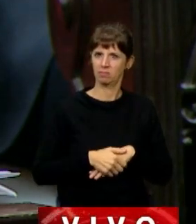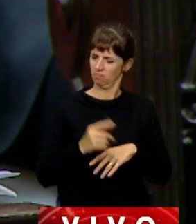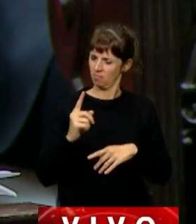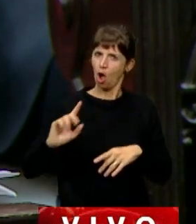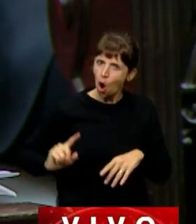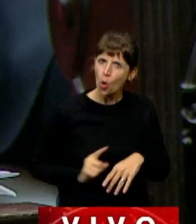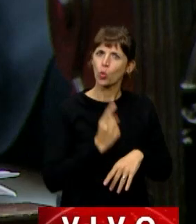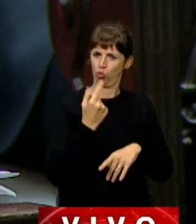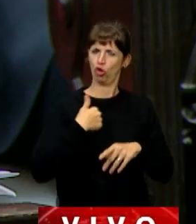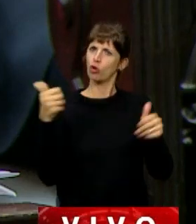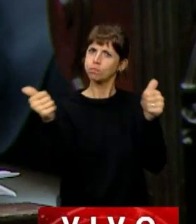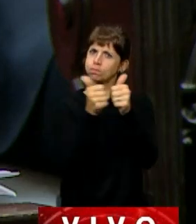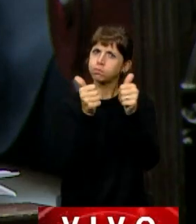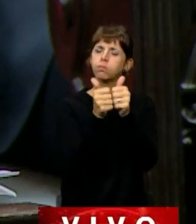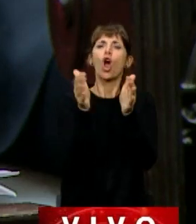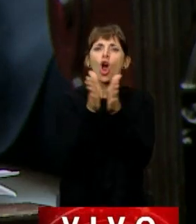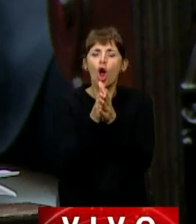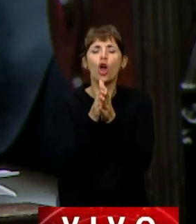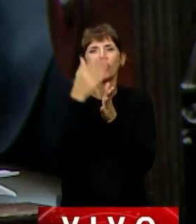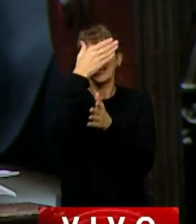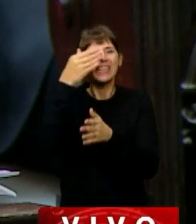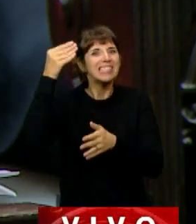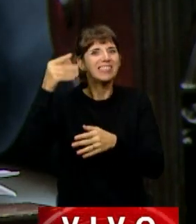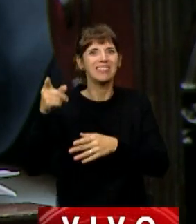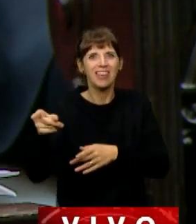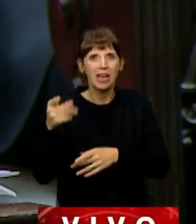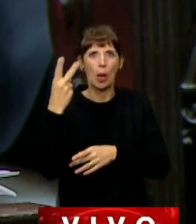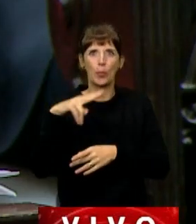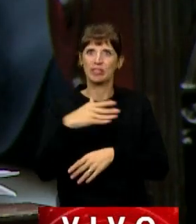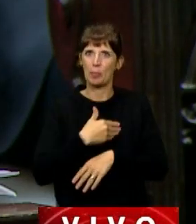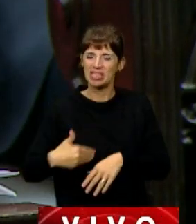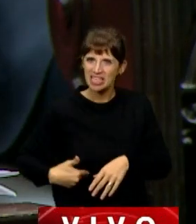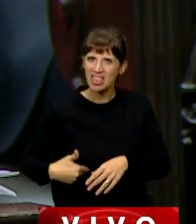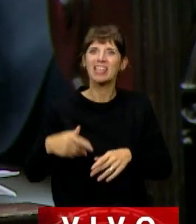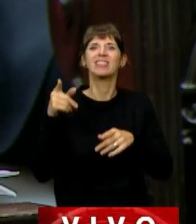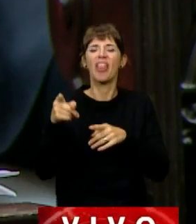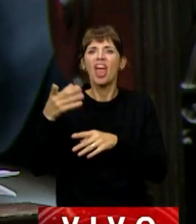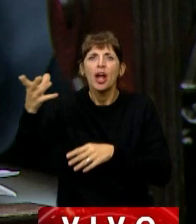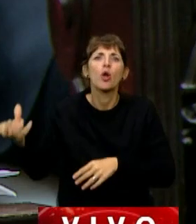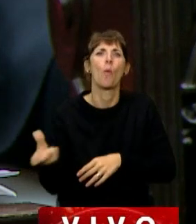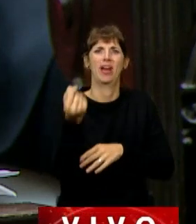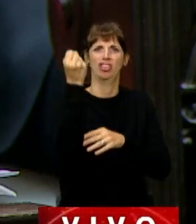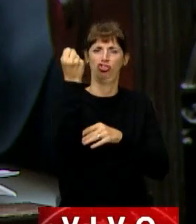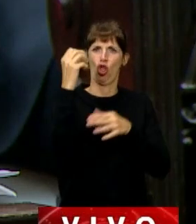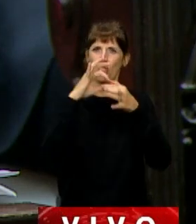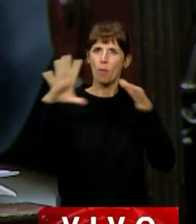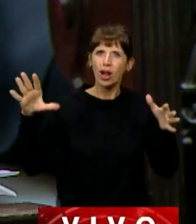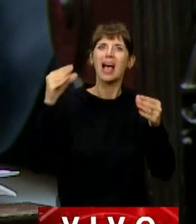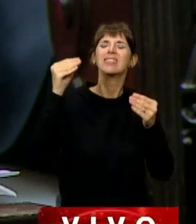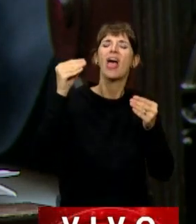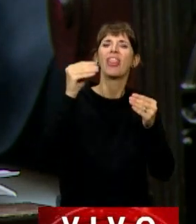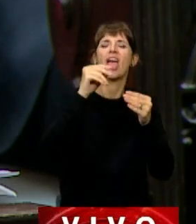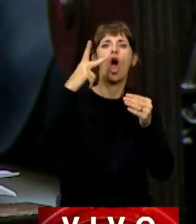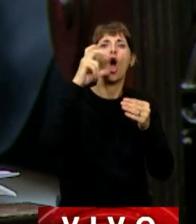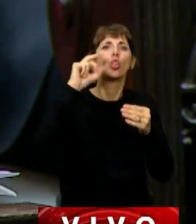también participé con la vicepresidenta Cristina Fernández de Kirchner de la recuperación democrática en Honduras,